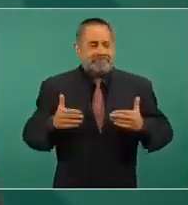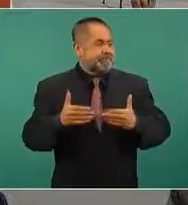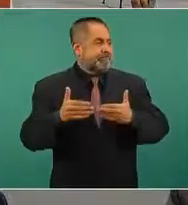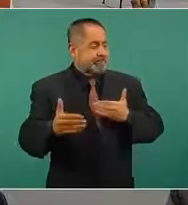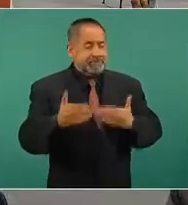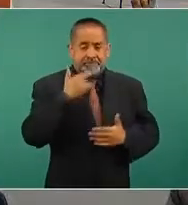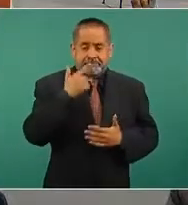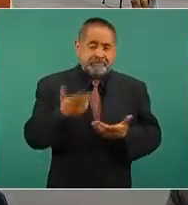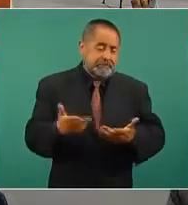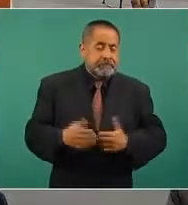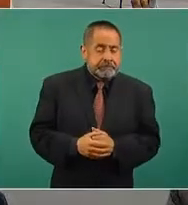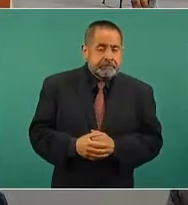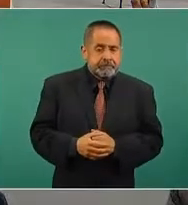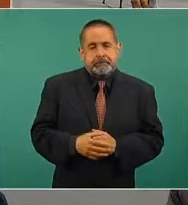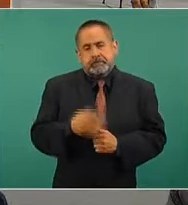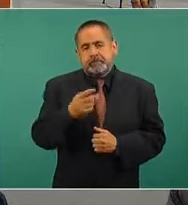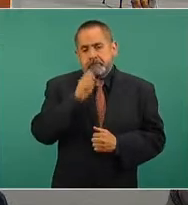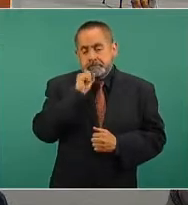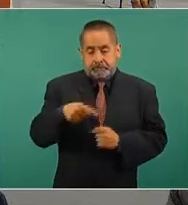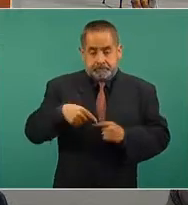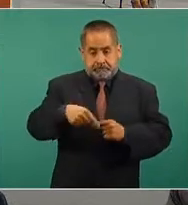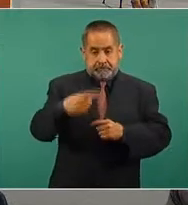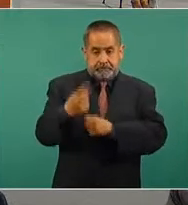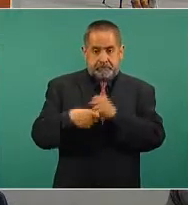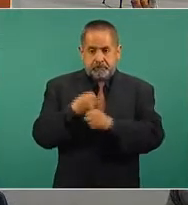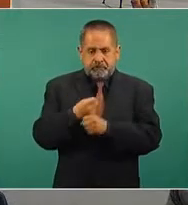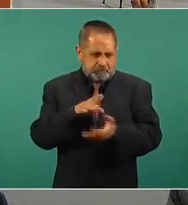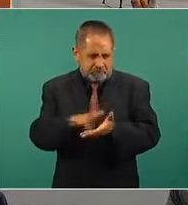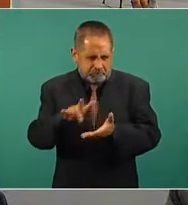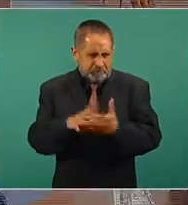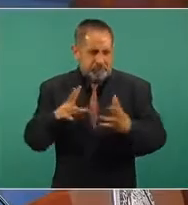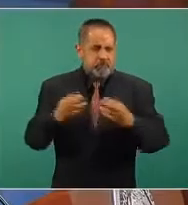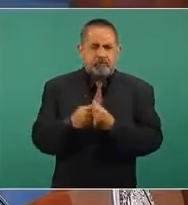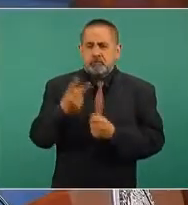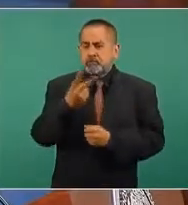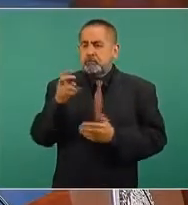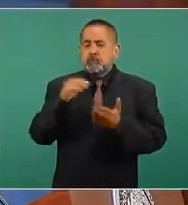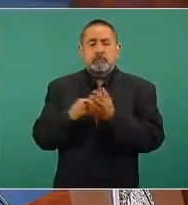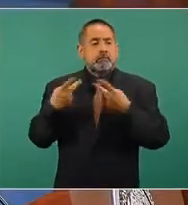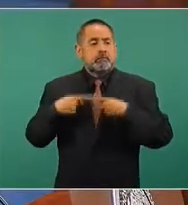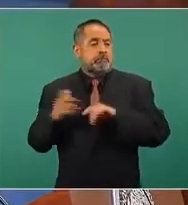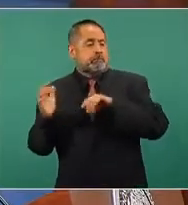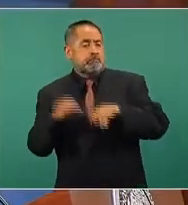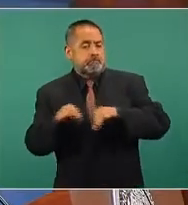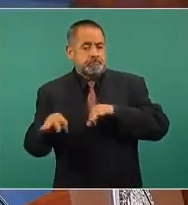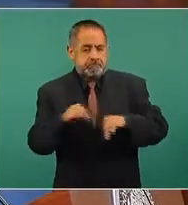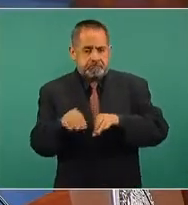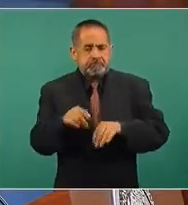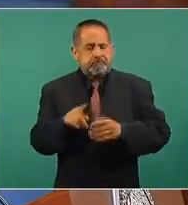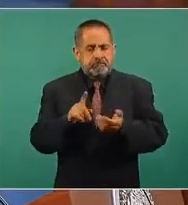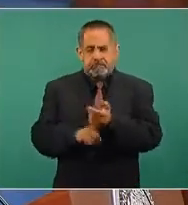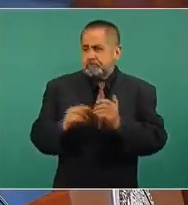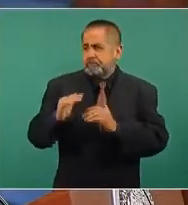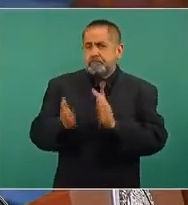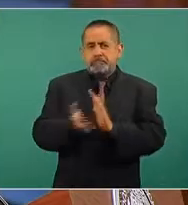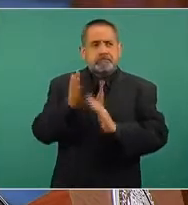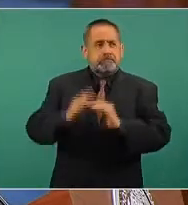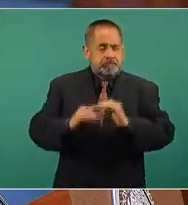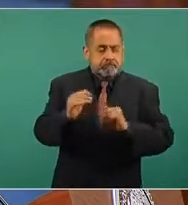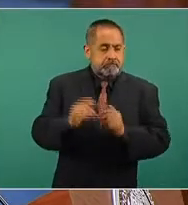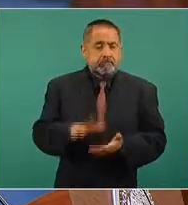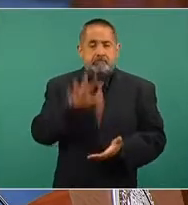existen. Asimismo, se estima este año poder apoyar con 200,000 empleos directos en lo que corresponde a la parte de obras,